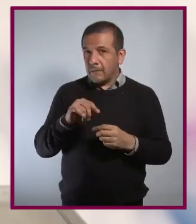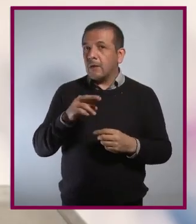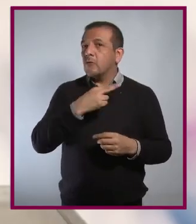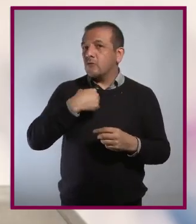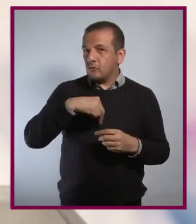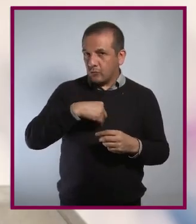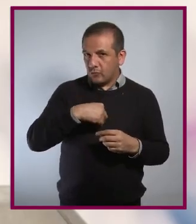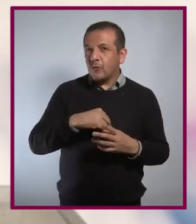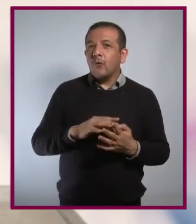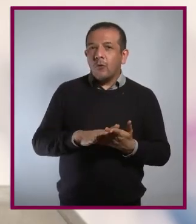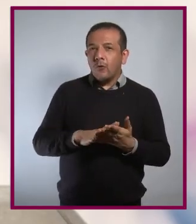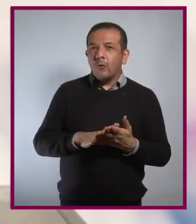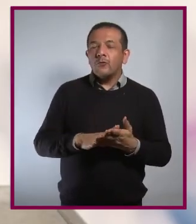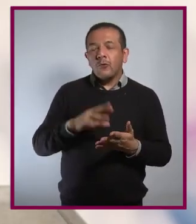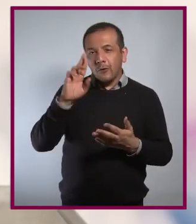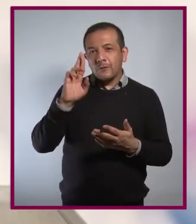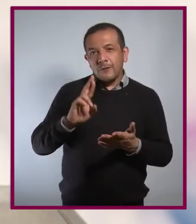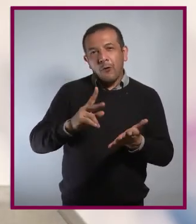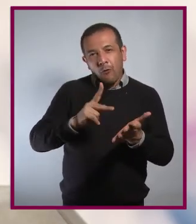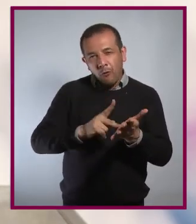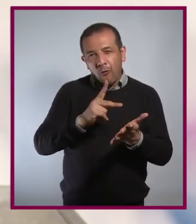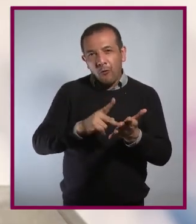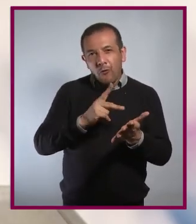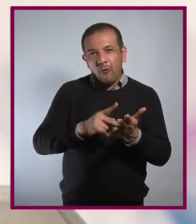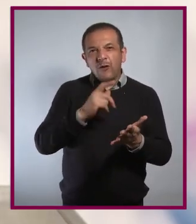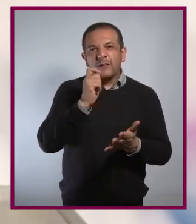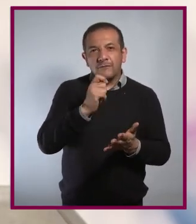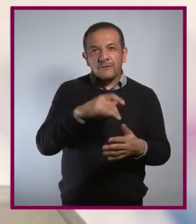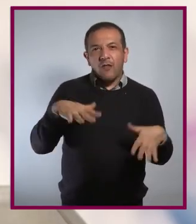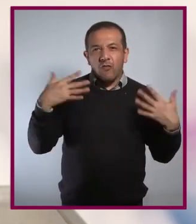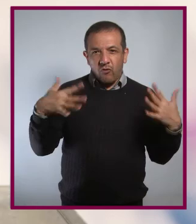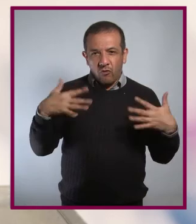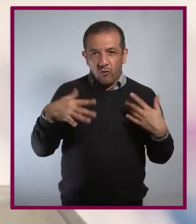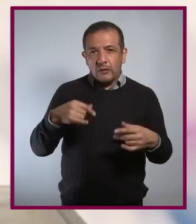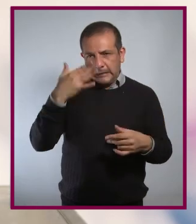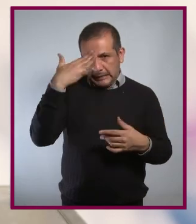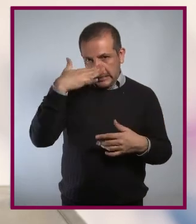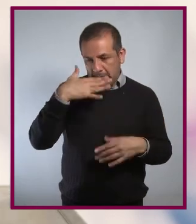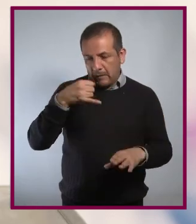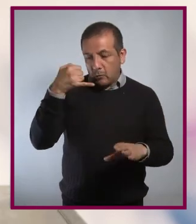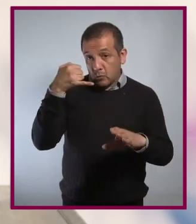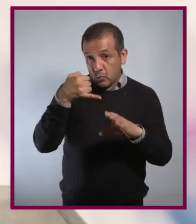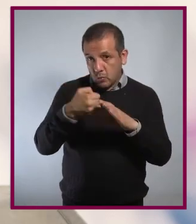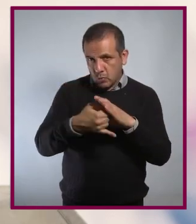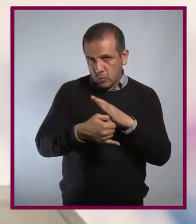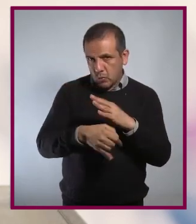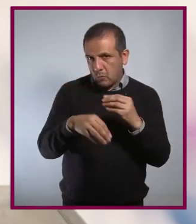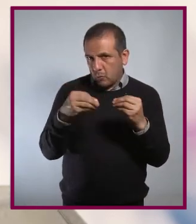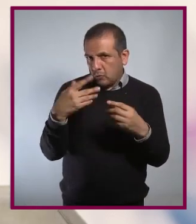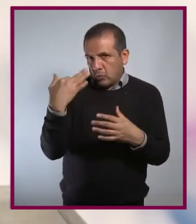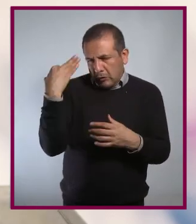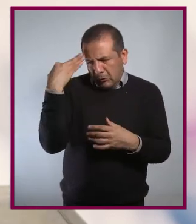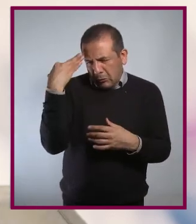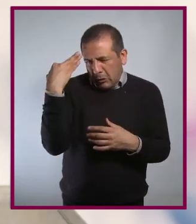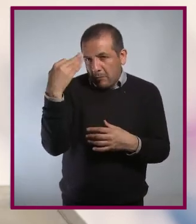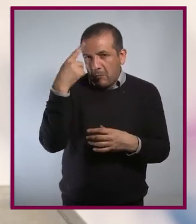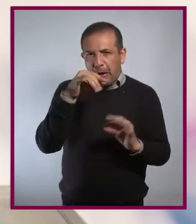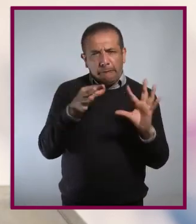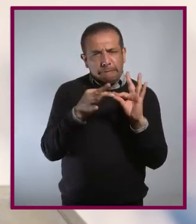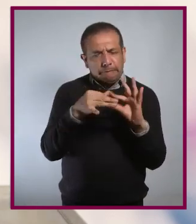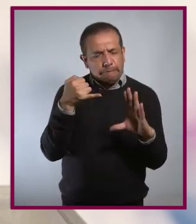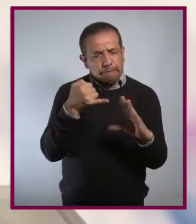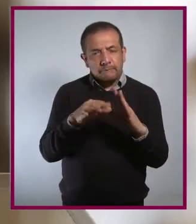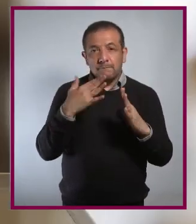Luego repasamos los mecanismos básicos del dolor, aunque sabemos que es un tema mucho más amplio al que podríamos haber dedicado horas y